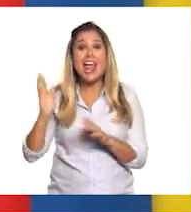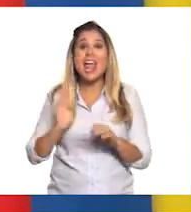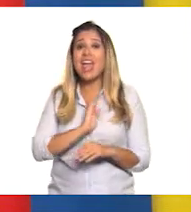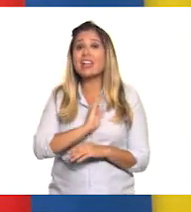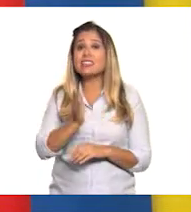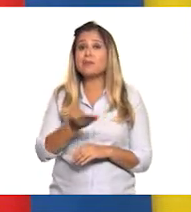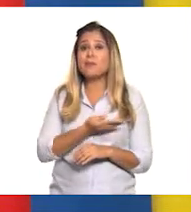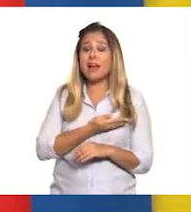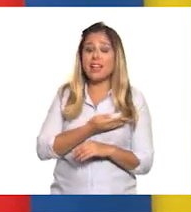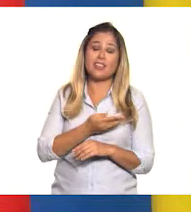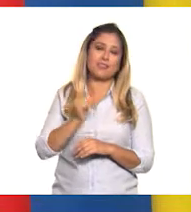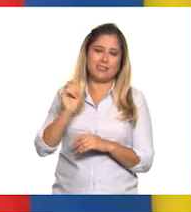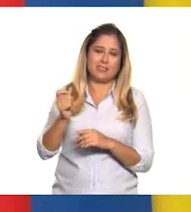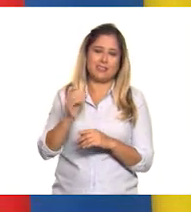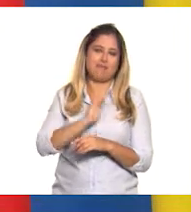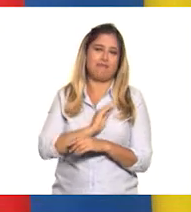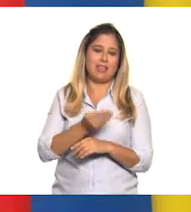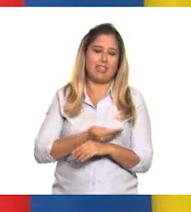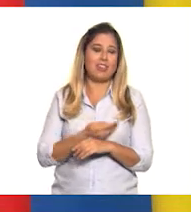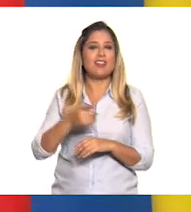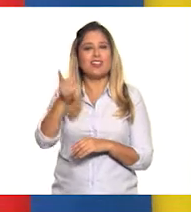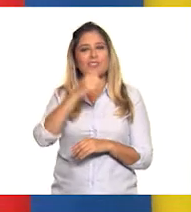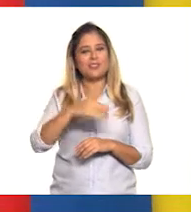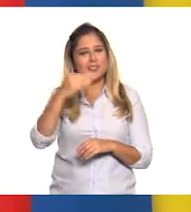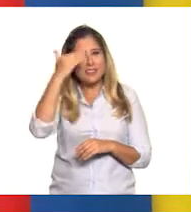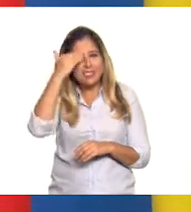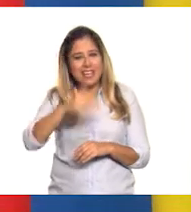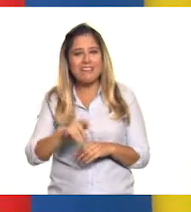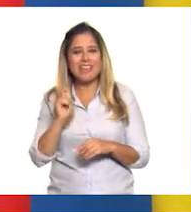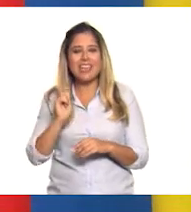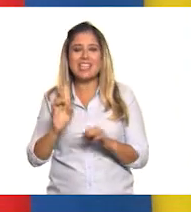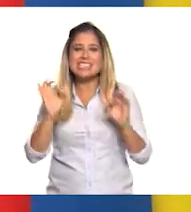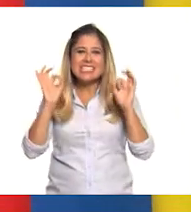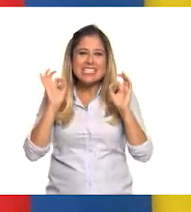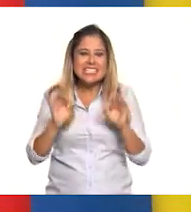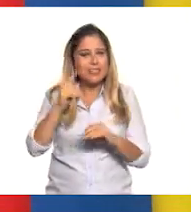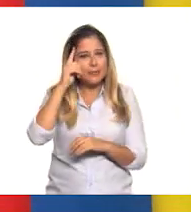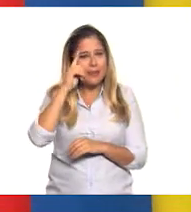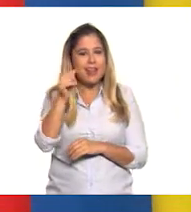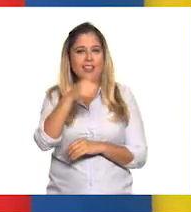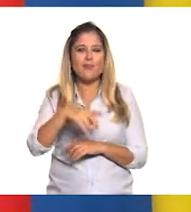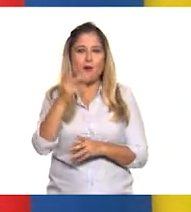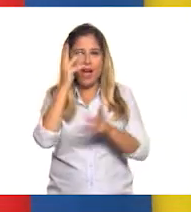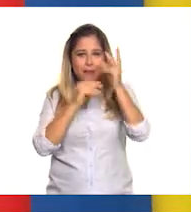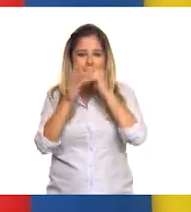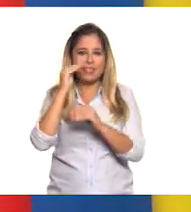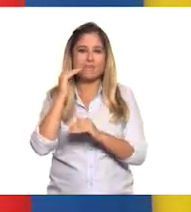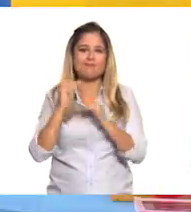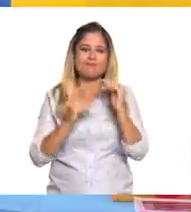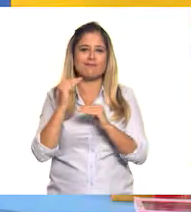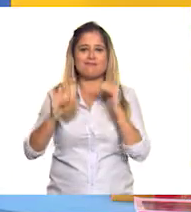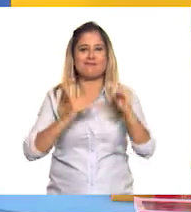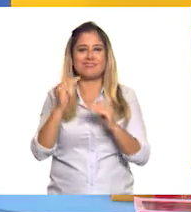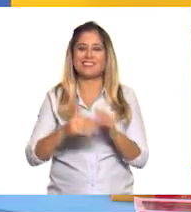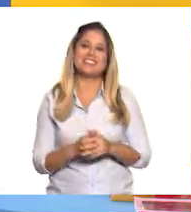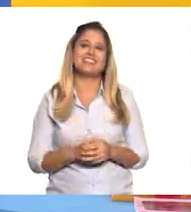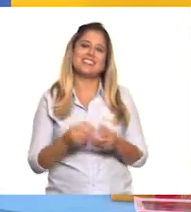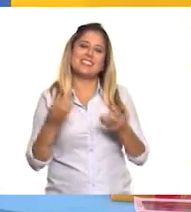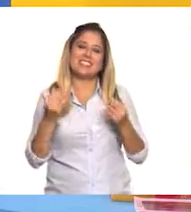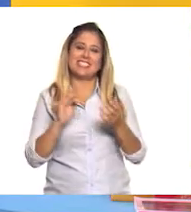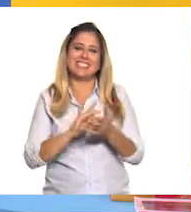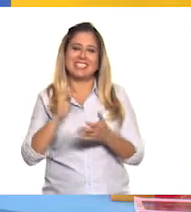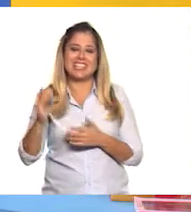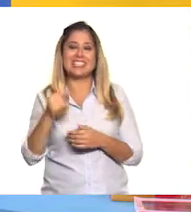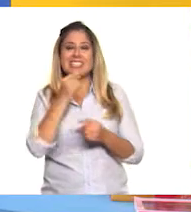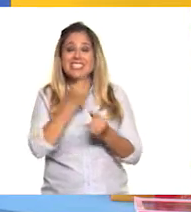español. Y ya saben que nosotros estamos aquí listos para guiarlos en su aprendizaje. Muy bien, muchísimas gracias, Mari.